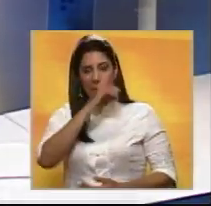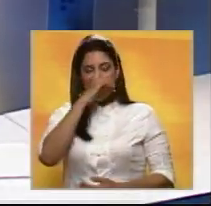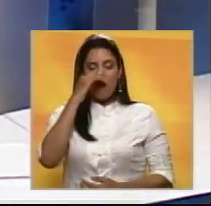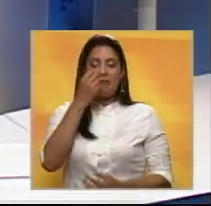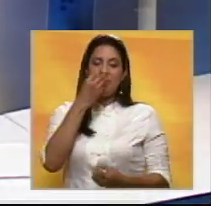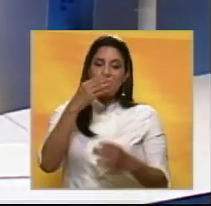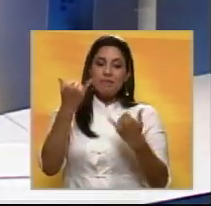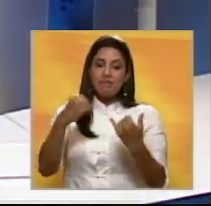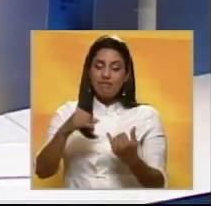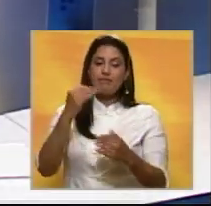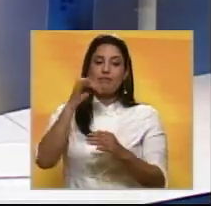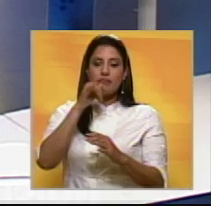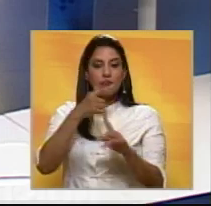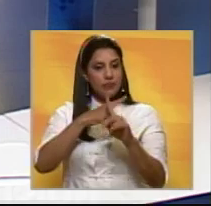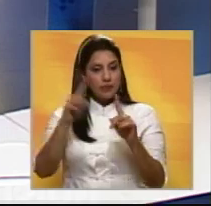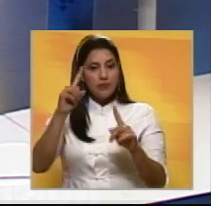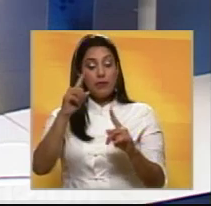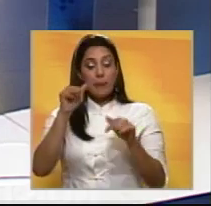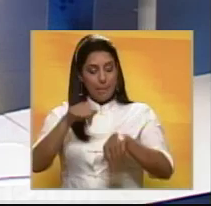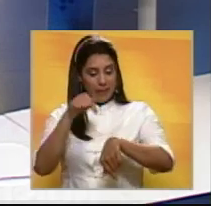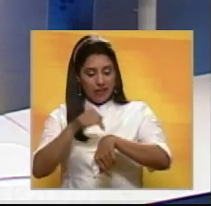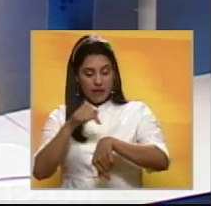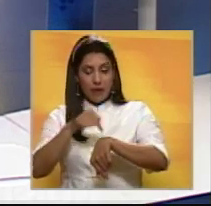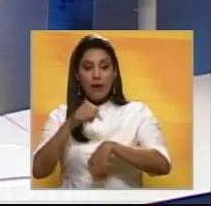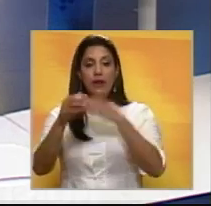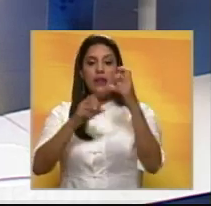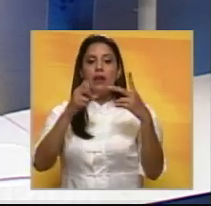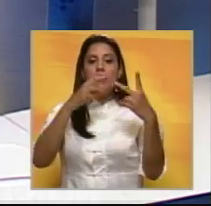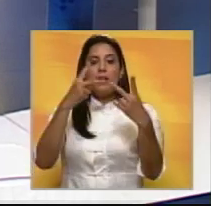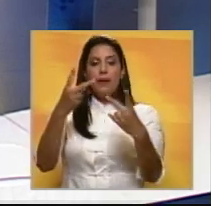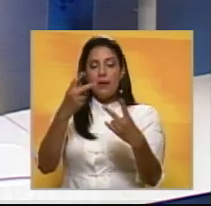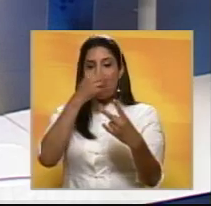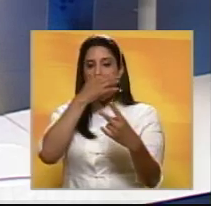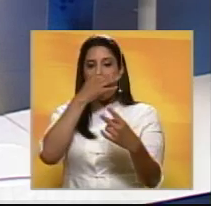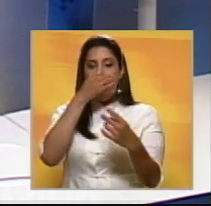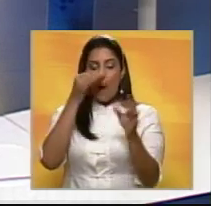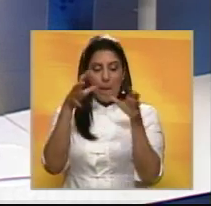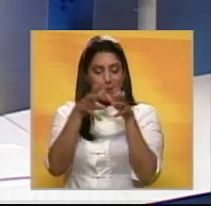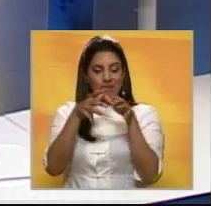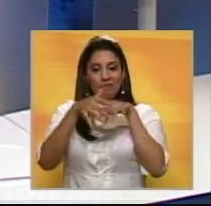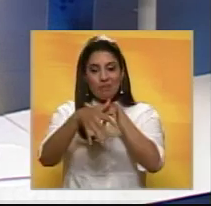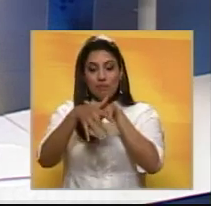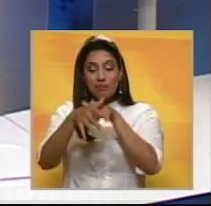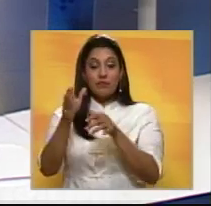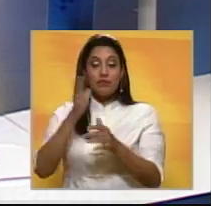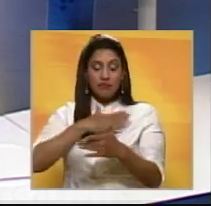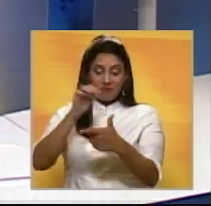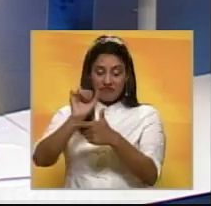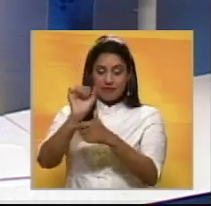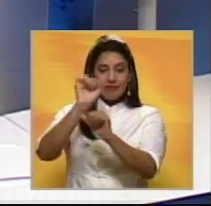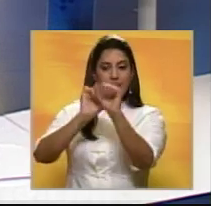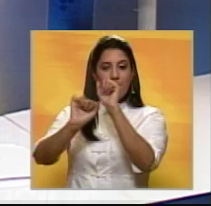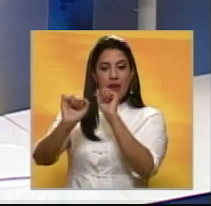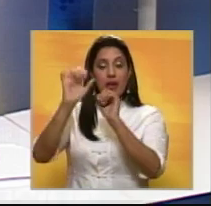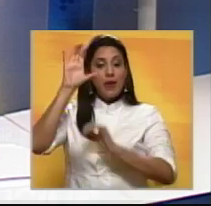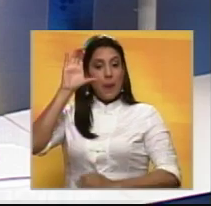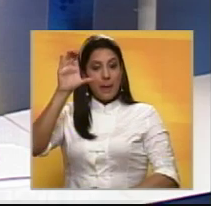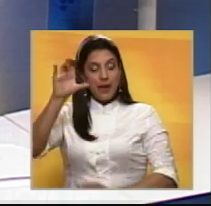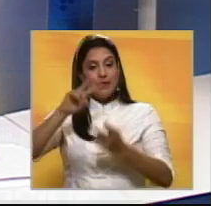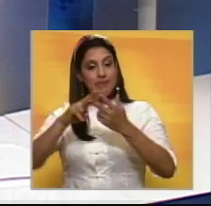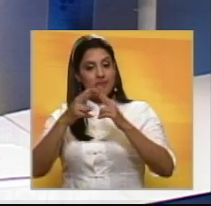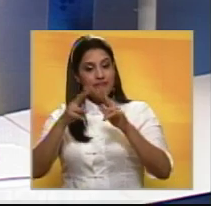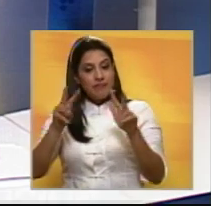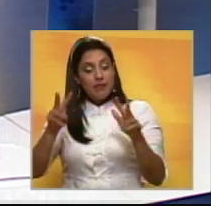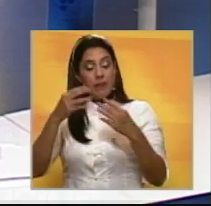Bien, vamos con más información. En este momento se realiza la concentración de las mujeres del PSUV en defensa de la patria, la